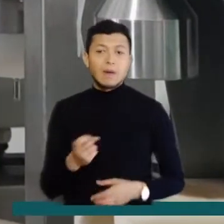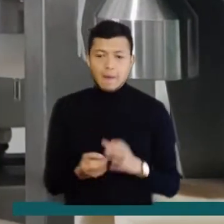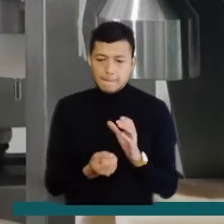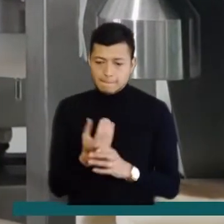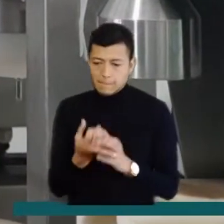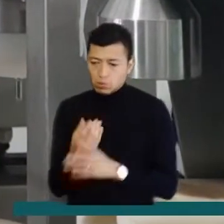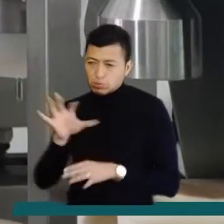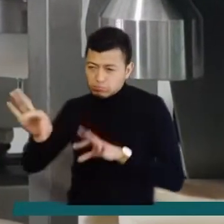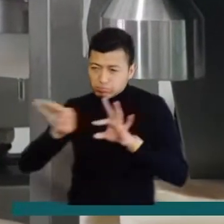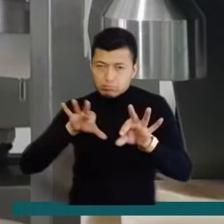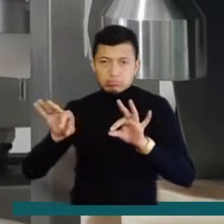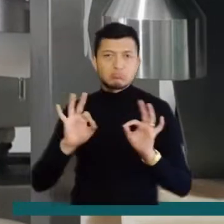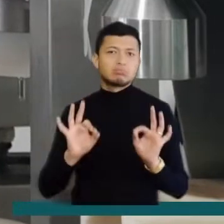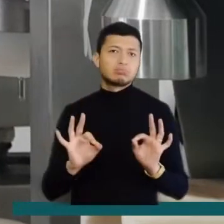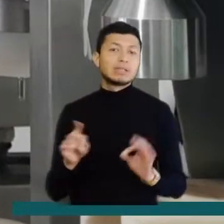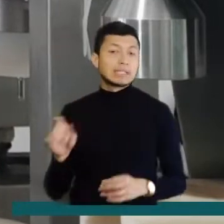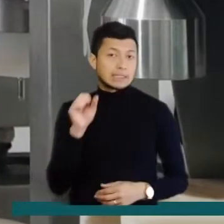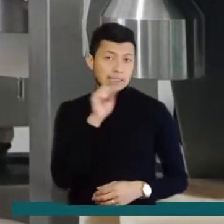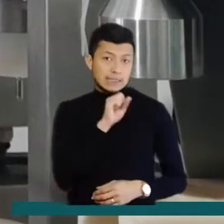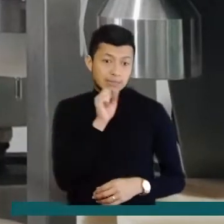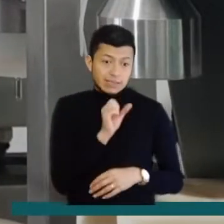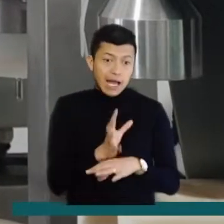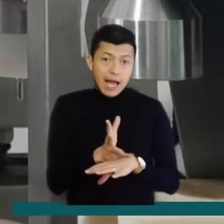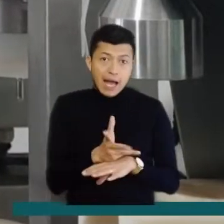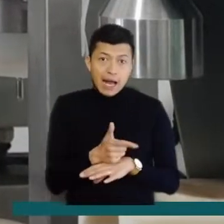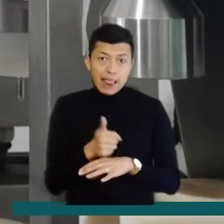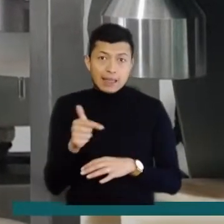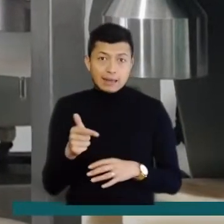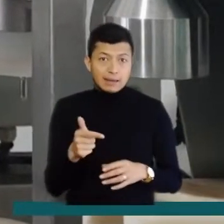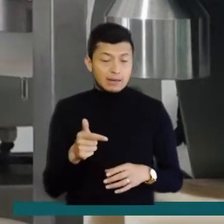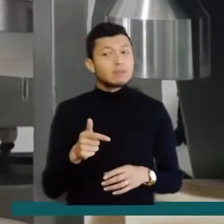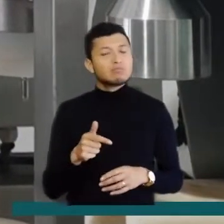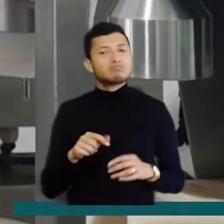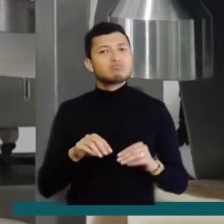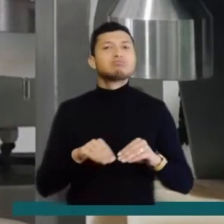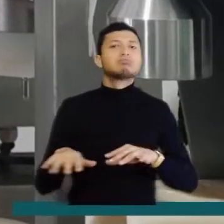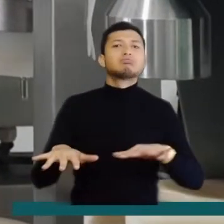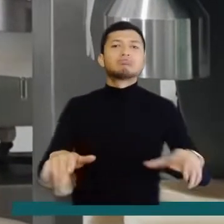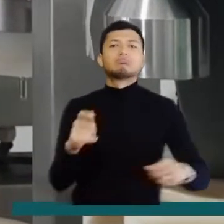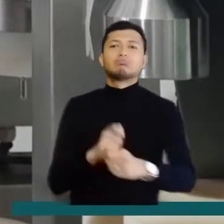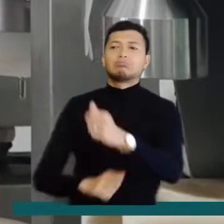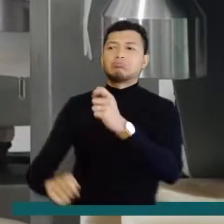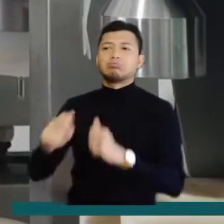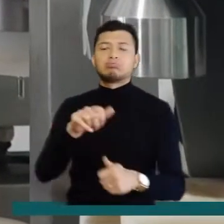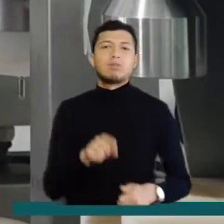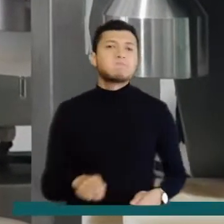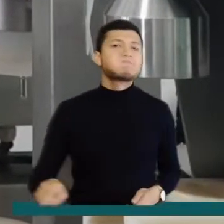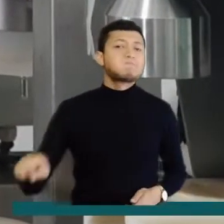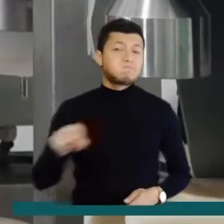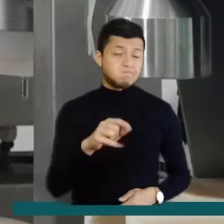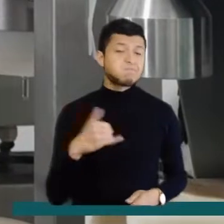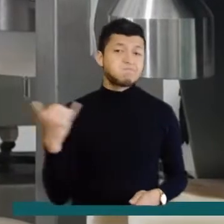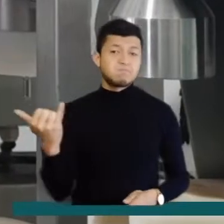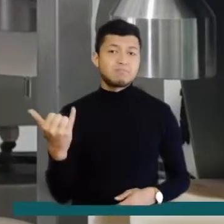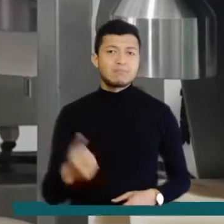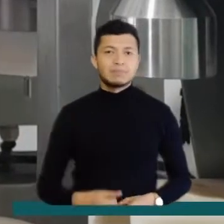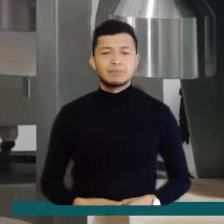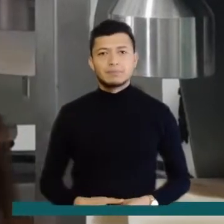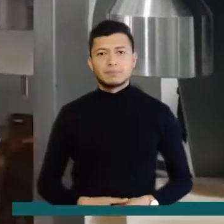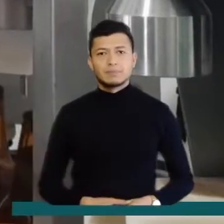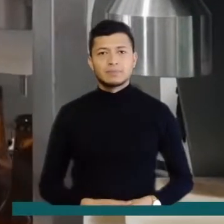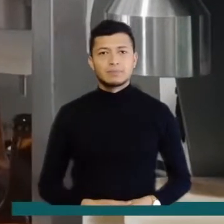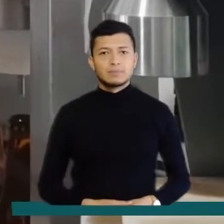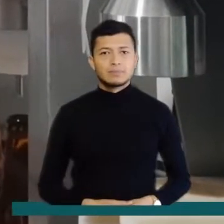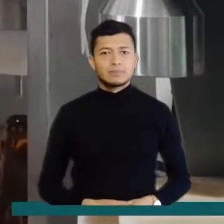con productos seleccionados. Por eso la cerveza artesanal se debe abrir a pulso espacios en un mercado bastante competitivo.